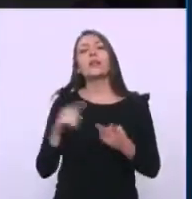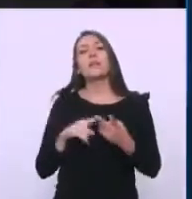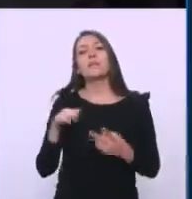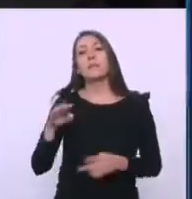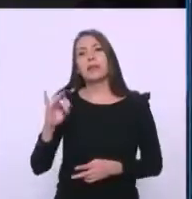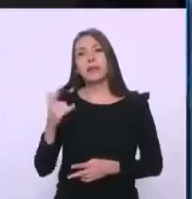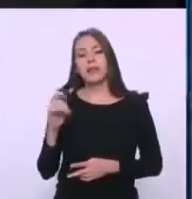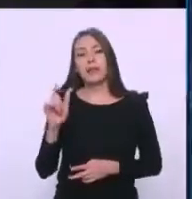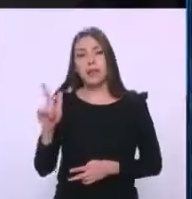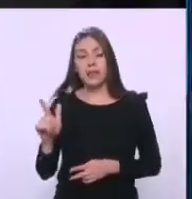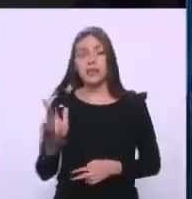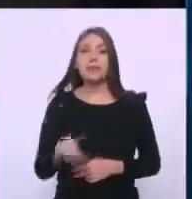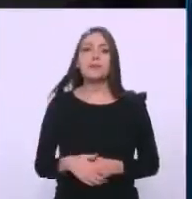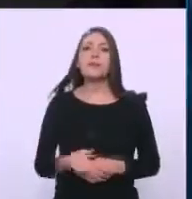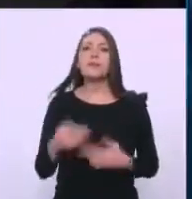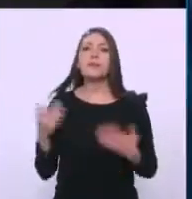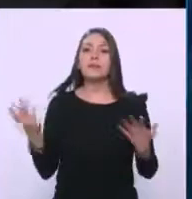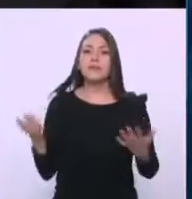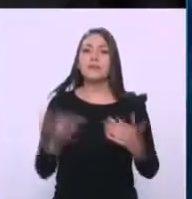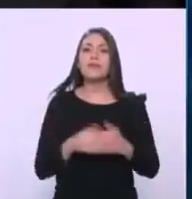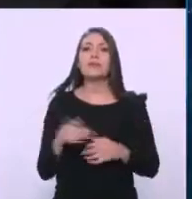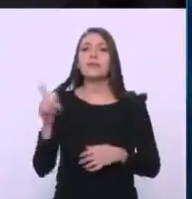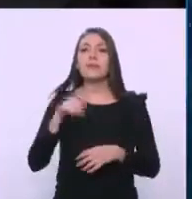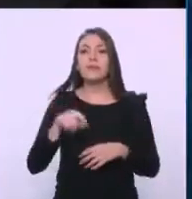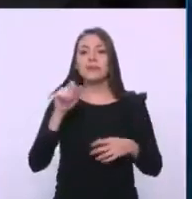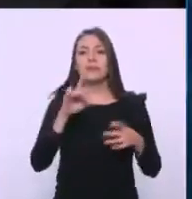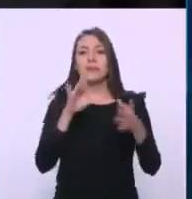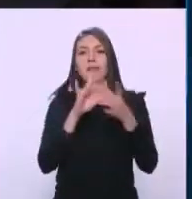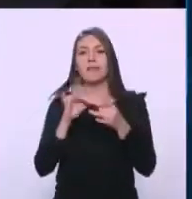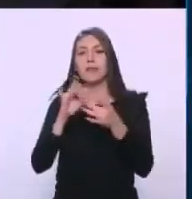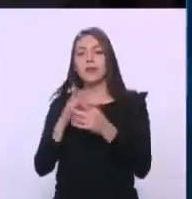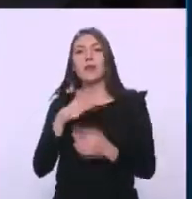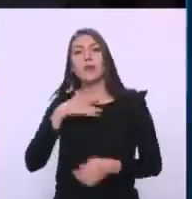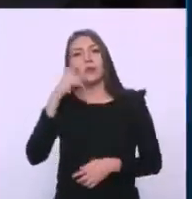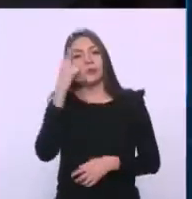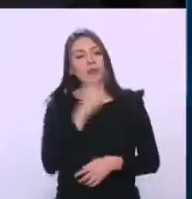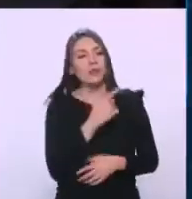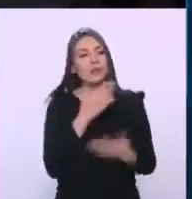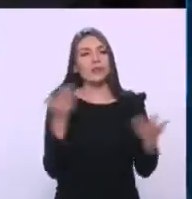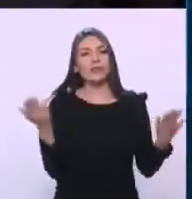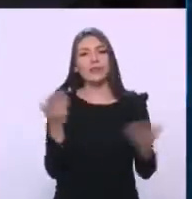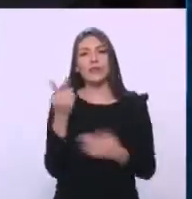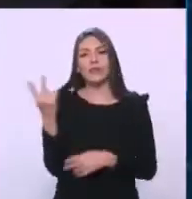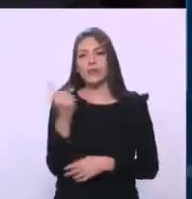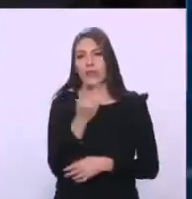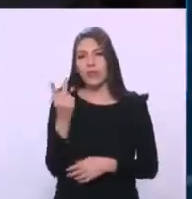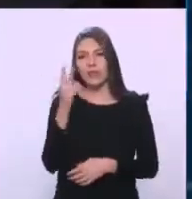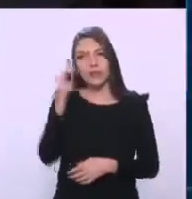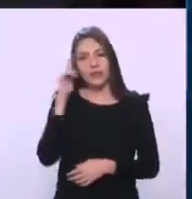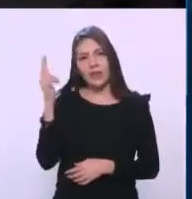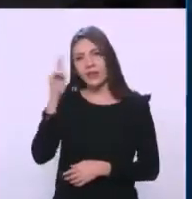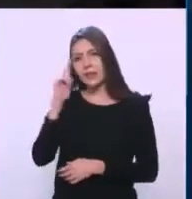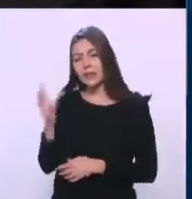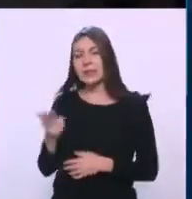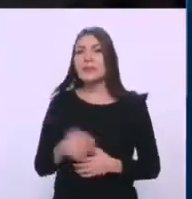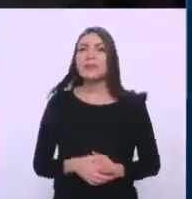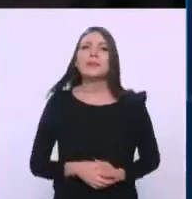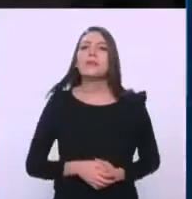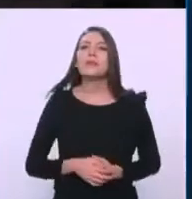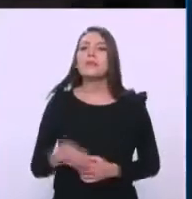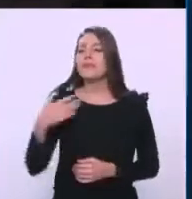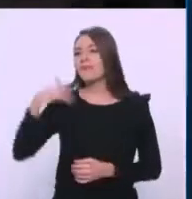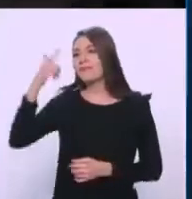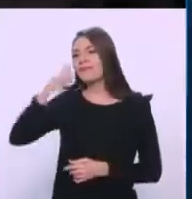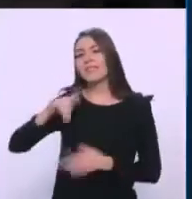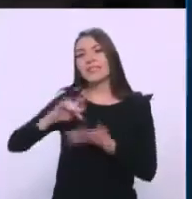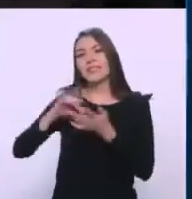que está aquí con nosotros, jefe de información de Infodemia. Buenas noches a los dos. Buenas noches, Miguel. Gracias. Hola, Alberto. Buenas noches,